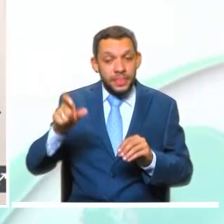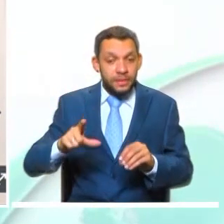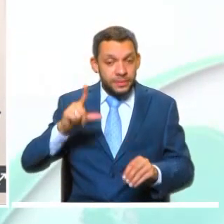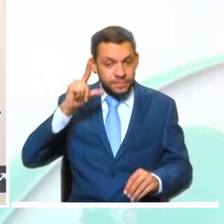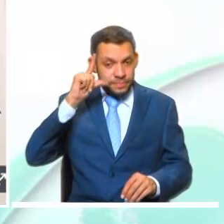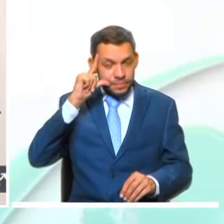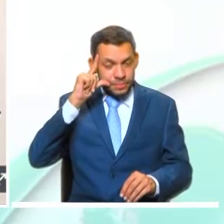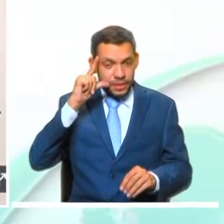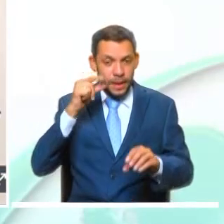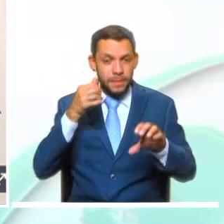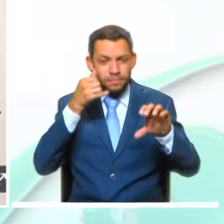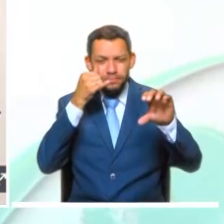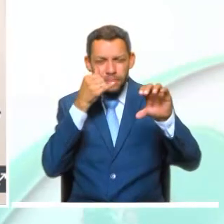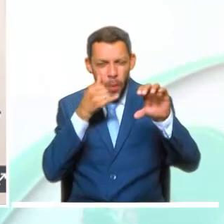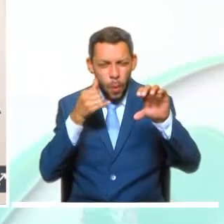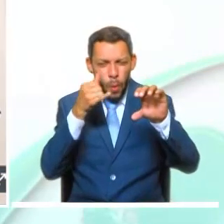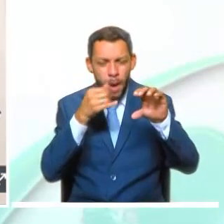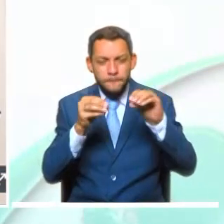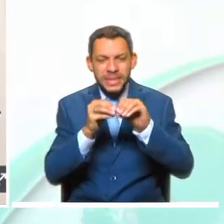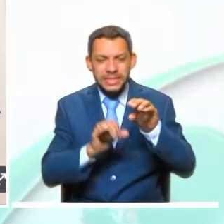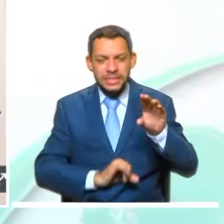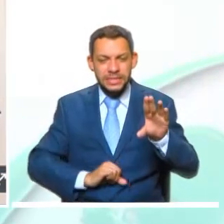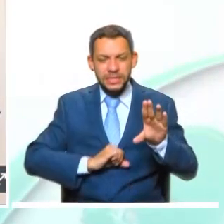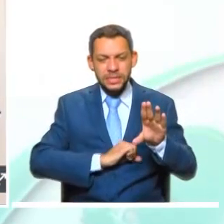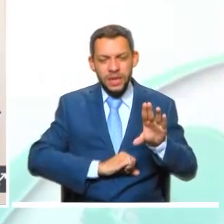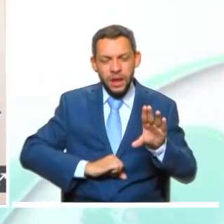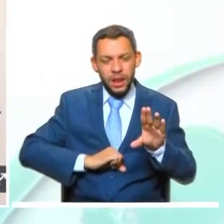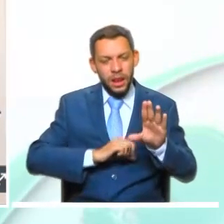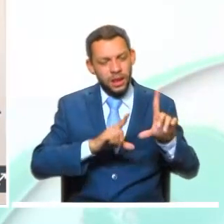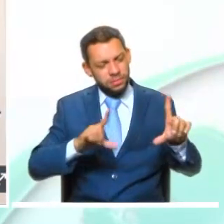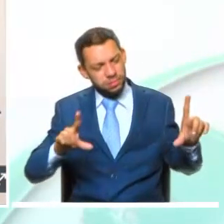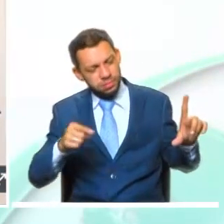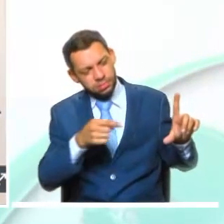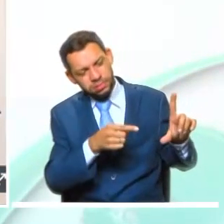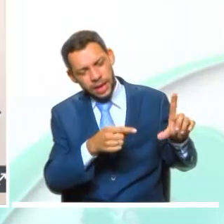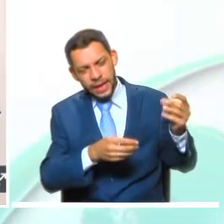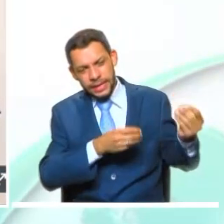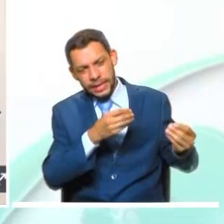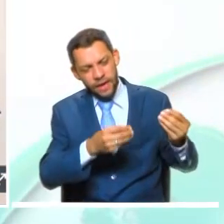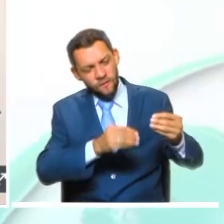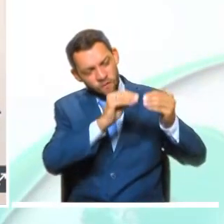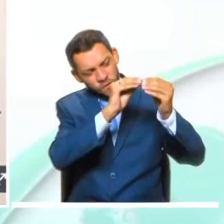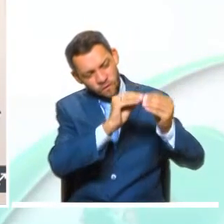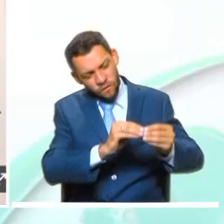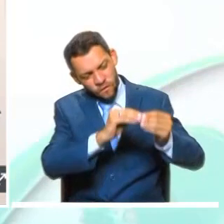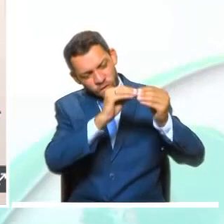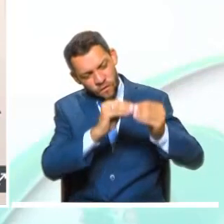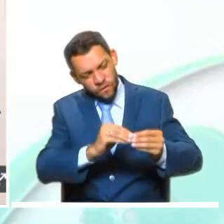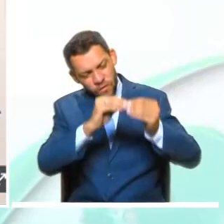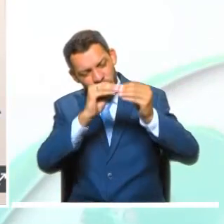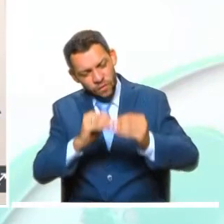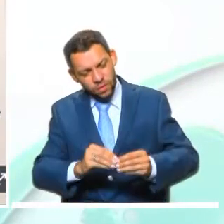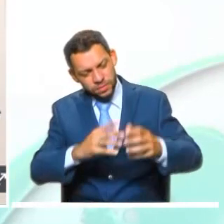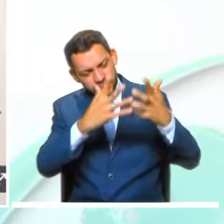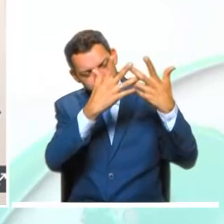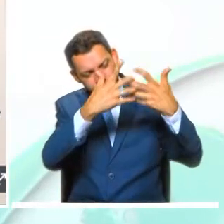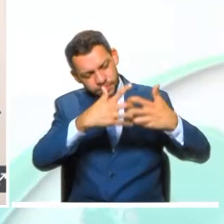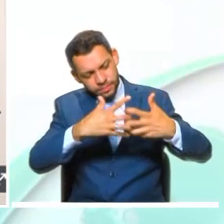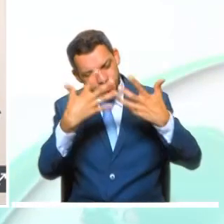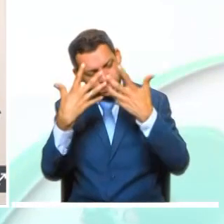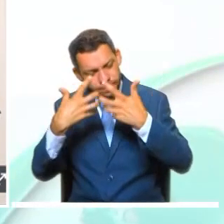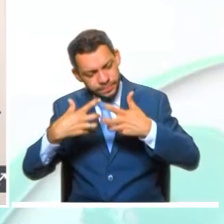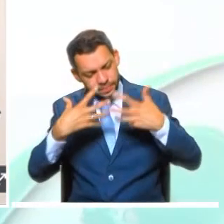esa ecografía nos muestra que se está desarrollando qué patología se está incubando